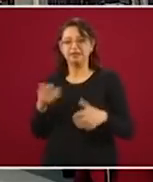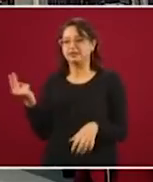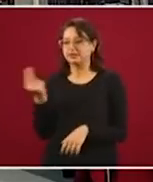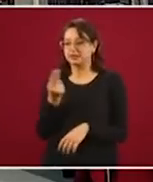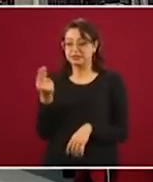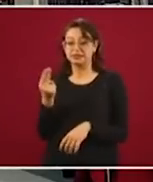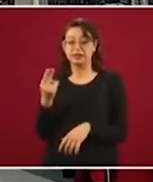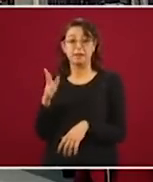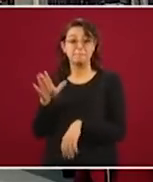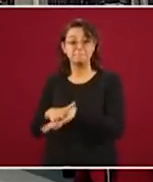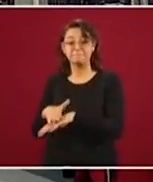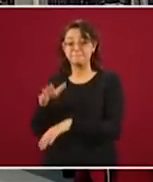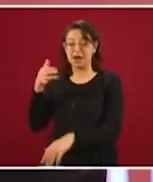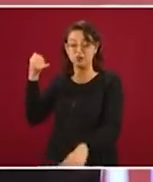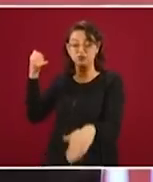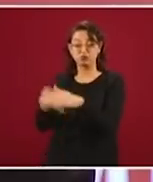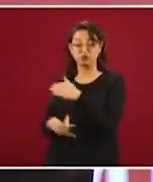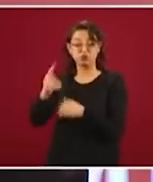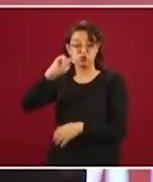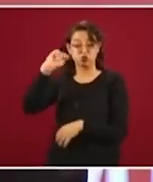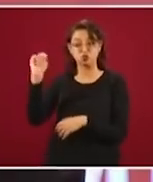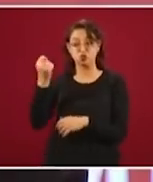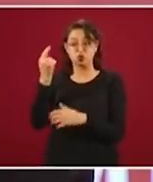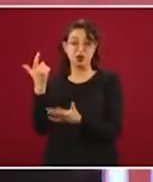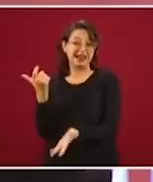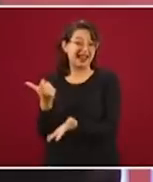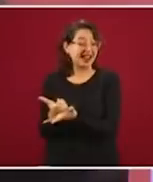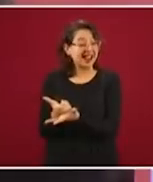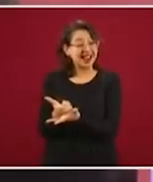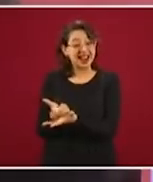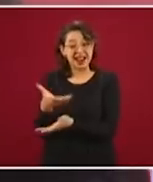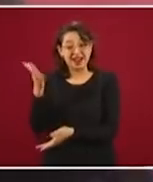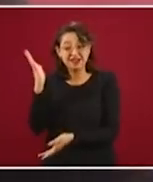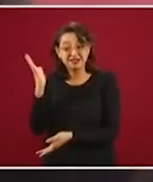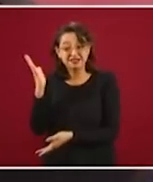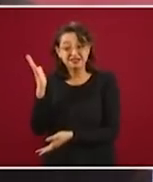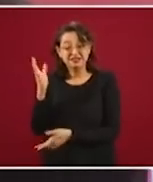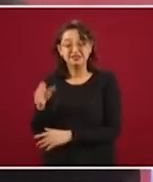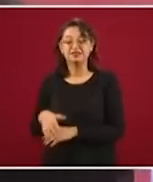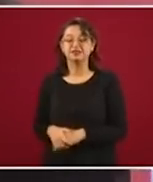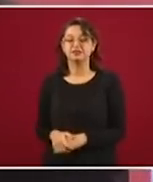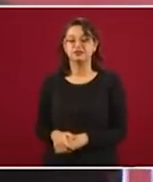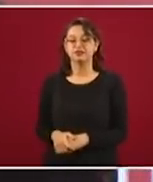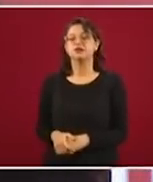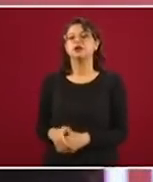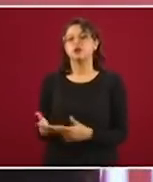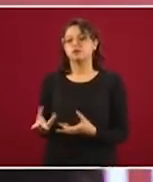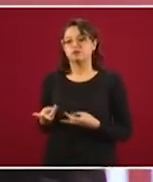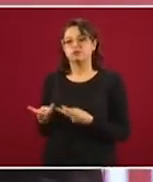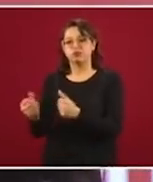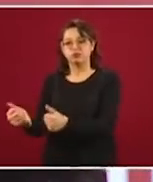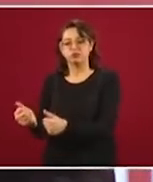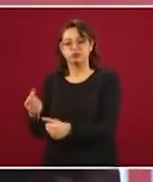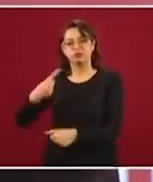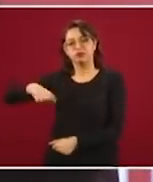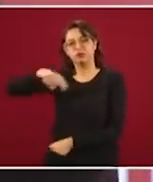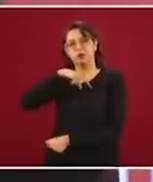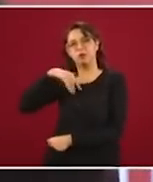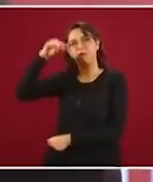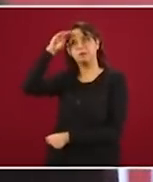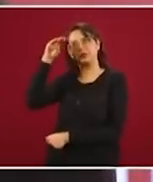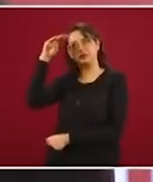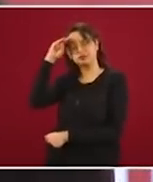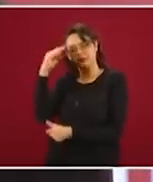alta tecnología que son considerablemente caros. Estamos haciendo un análisis también muy juicioso